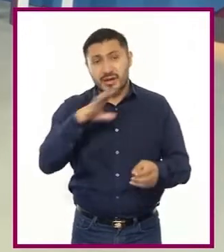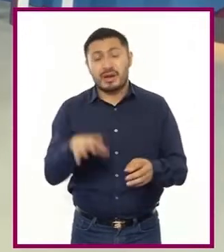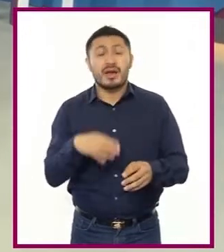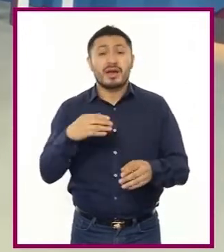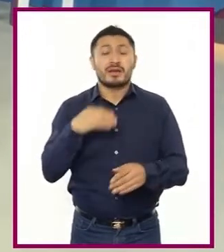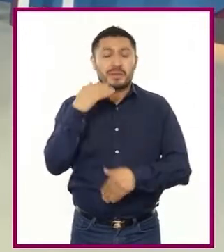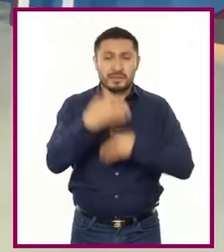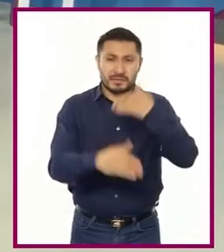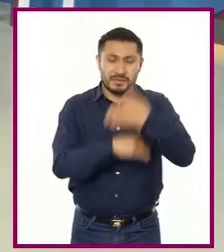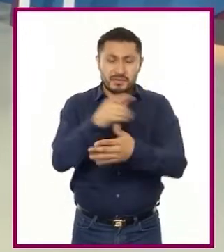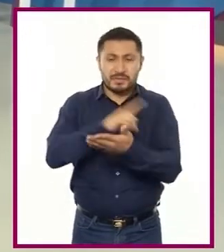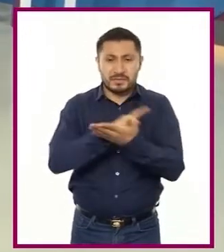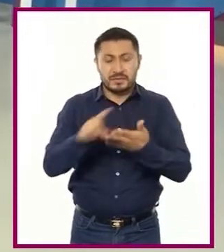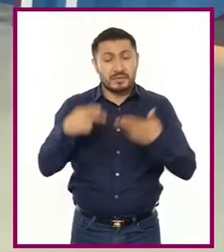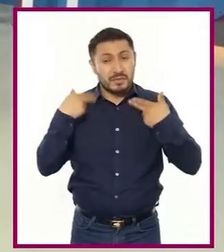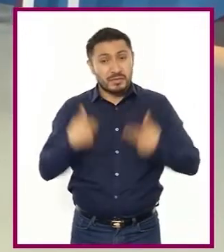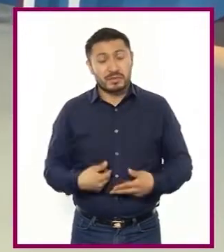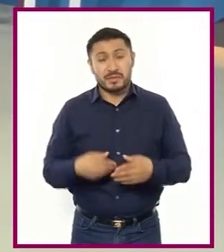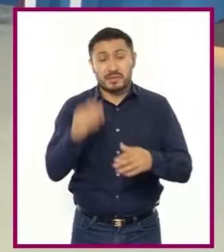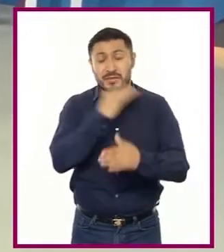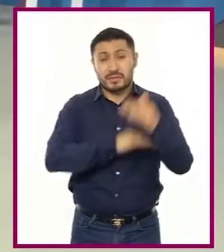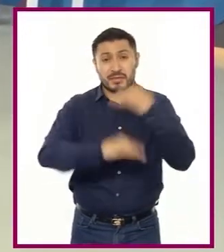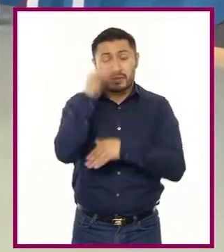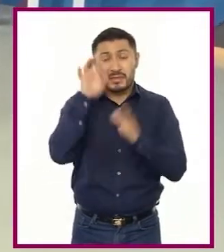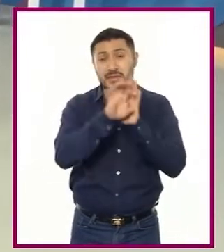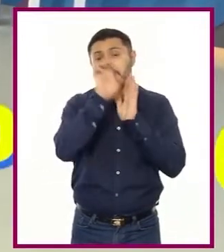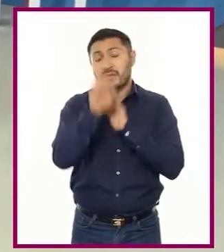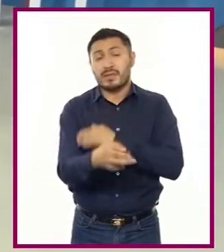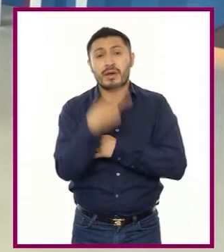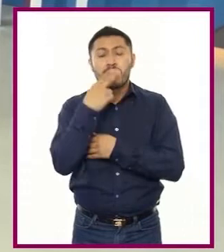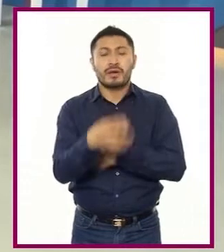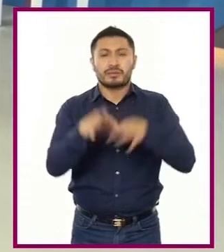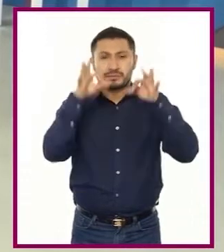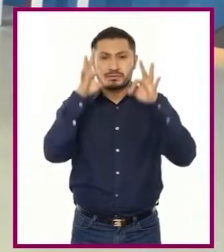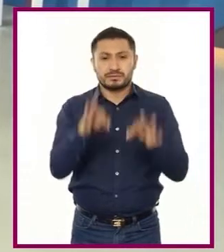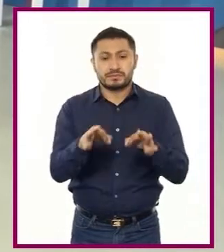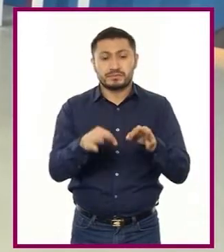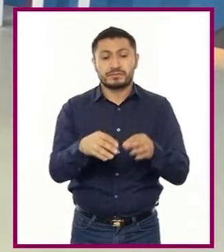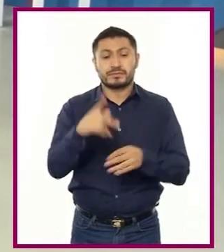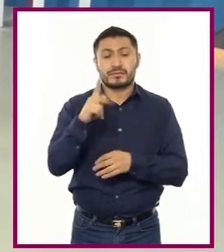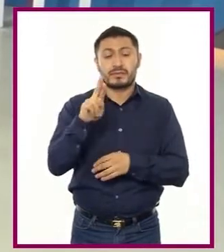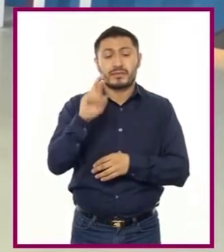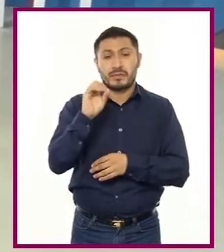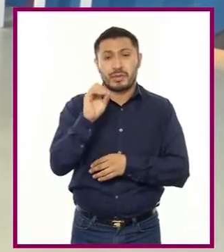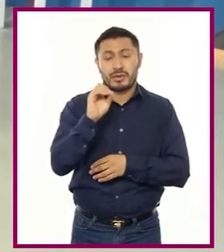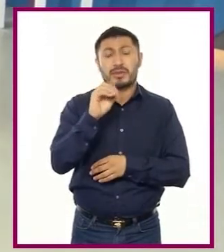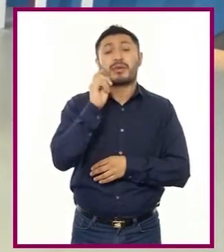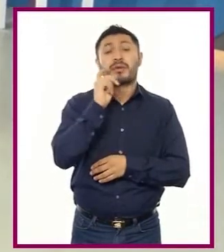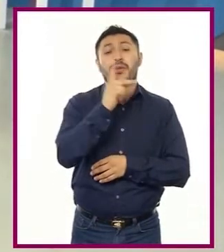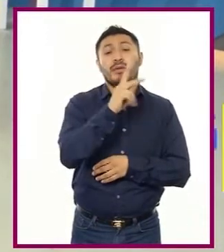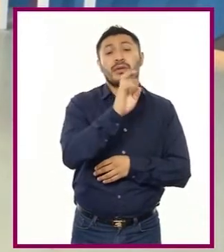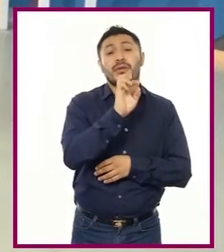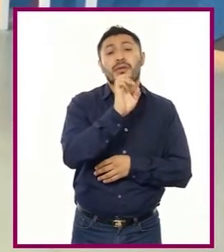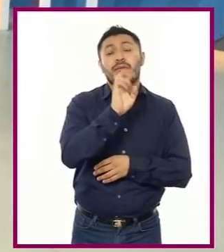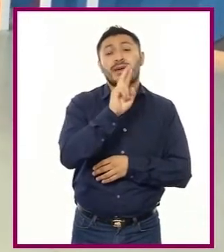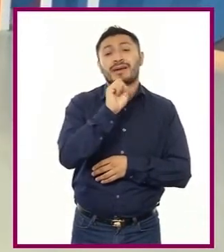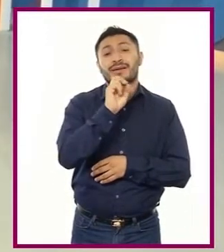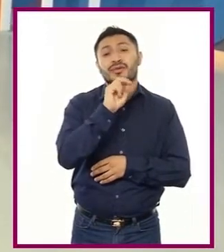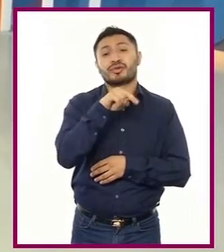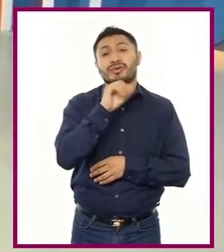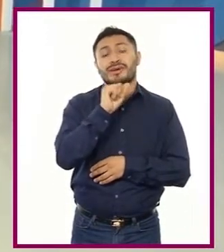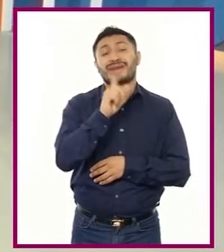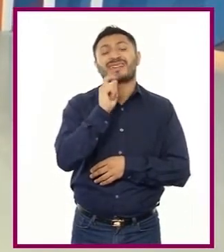de derechos humanos. Por ejemplo, se aplica el principio pro persona, que establece que se favorecerá